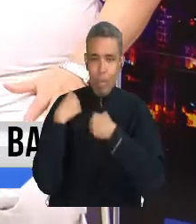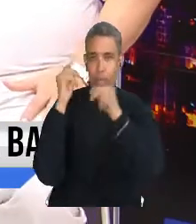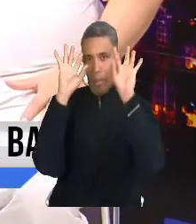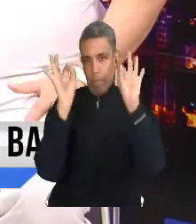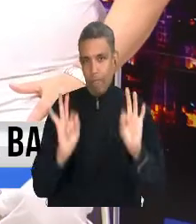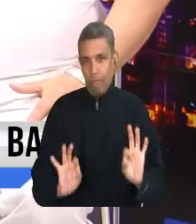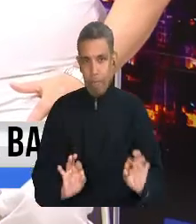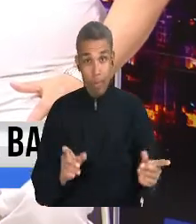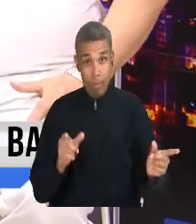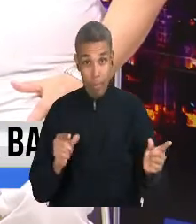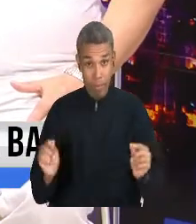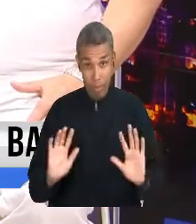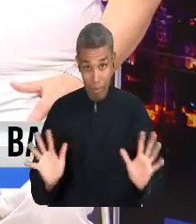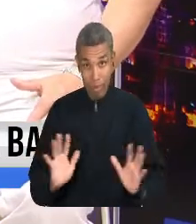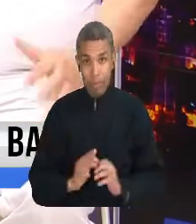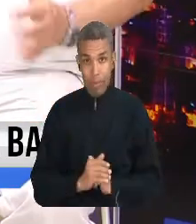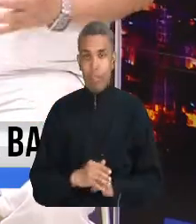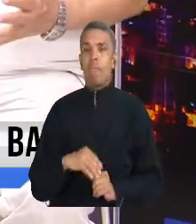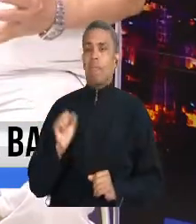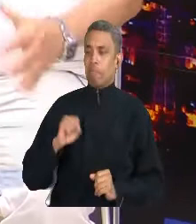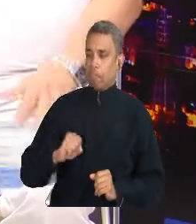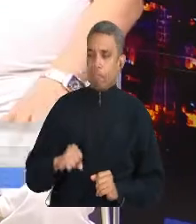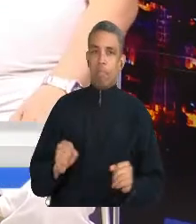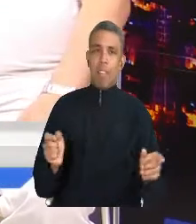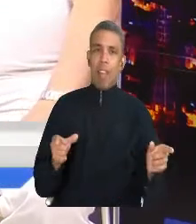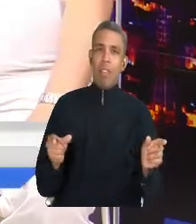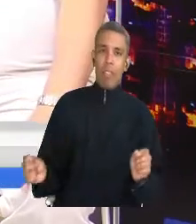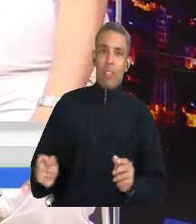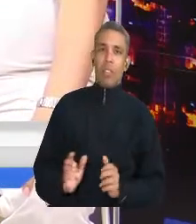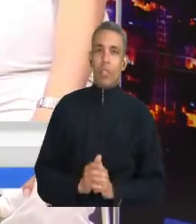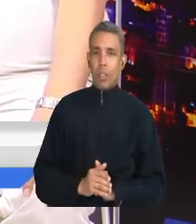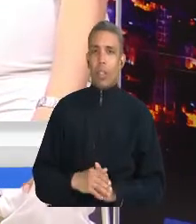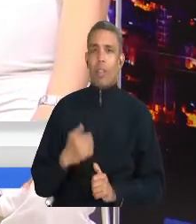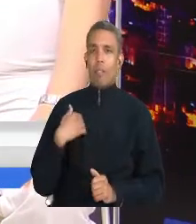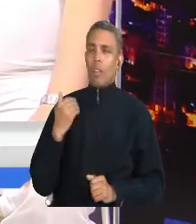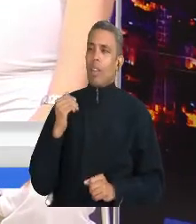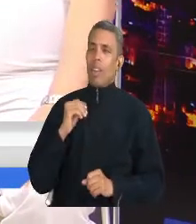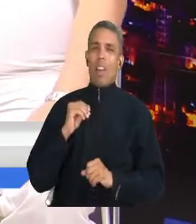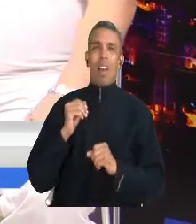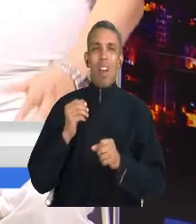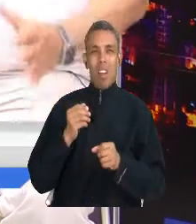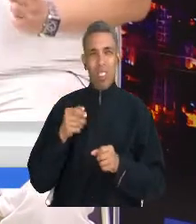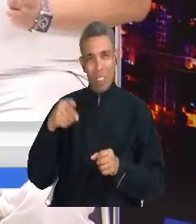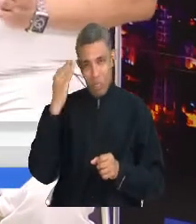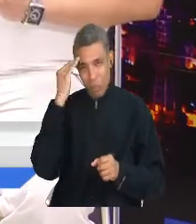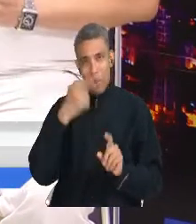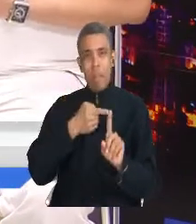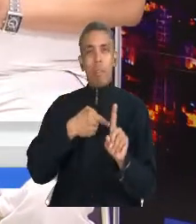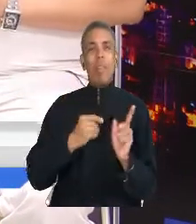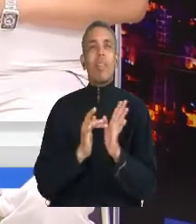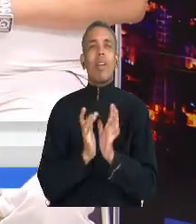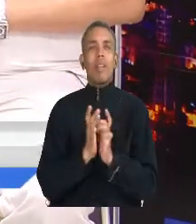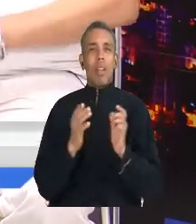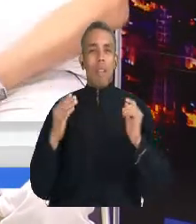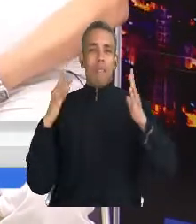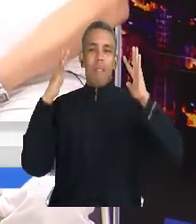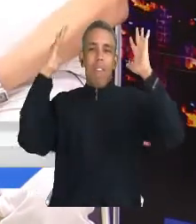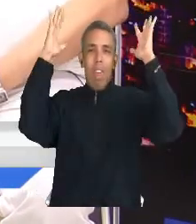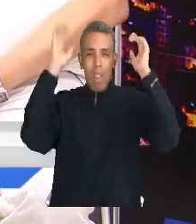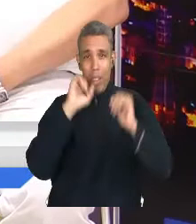programación precisamente para celebrar el aniversario número 95 de Barranca Bermeja y rematar estas